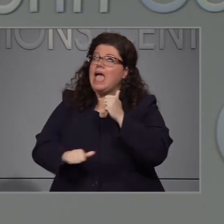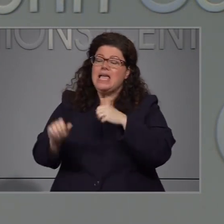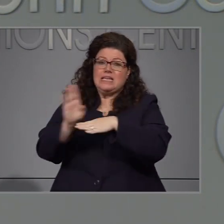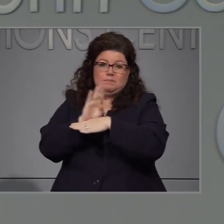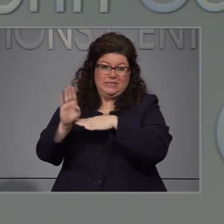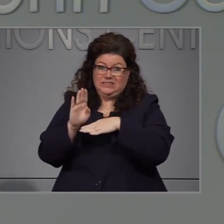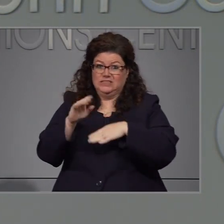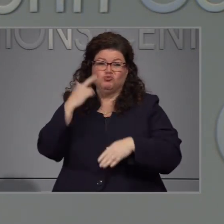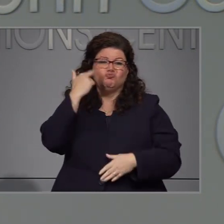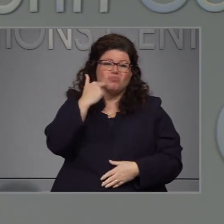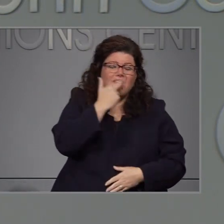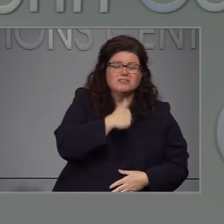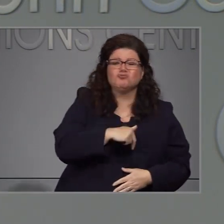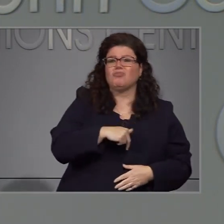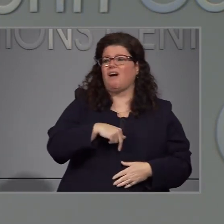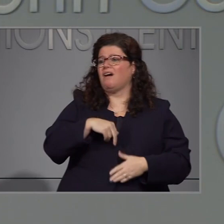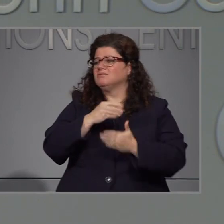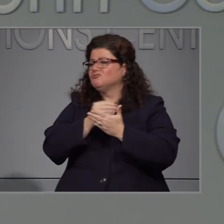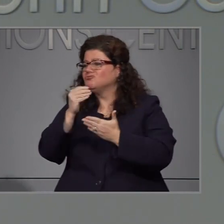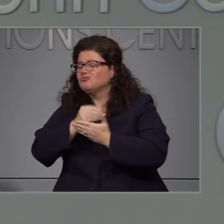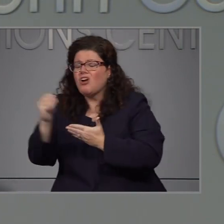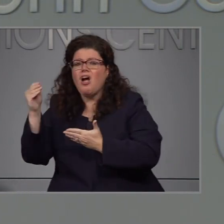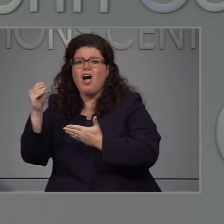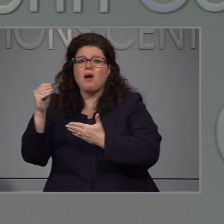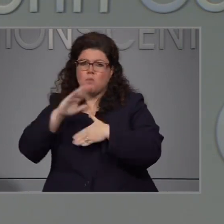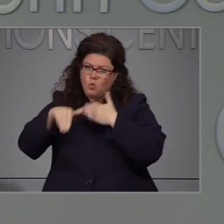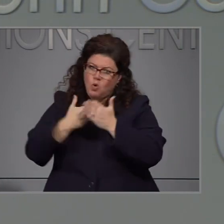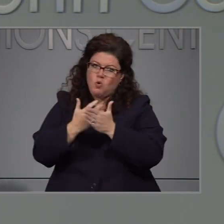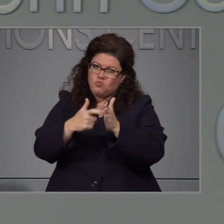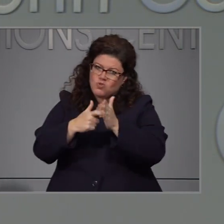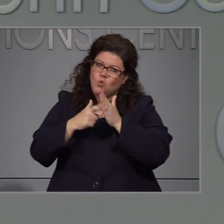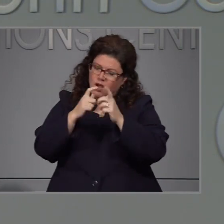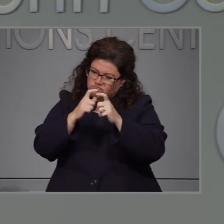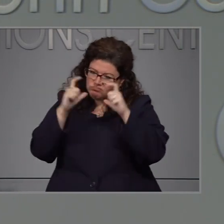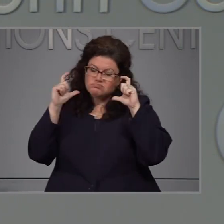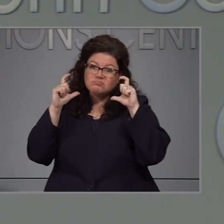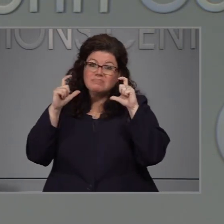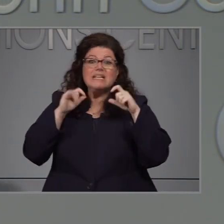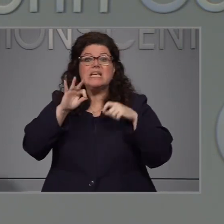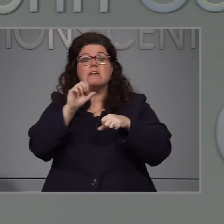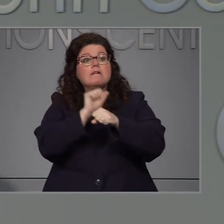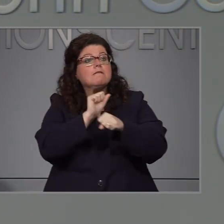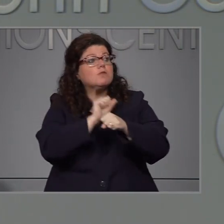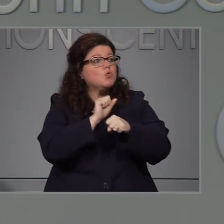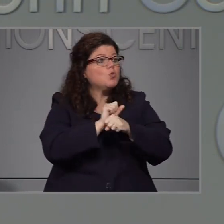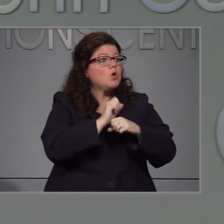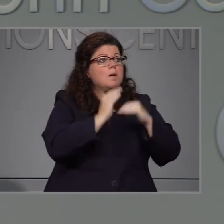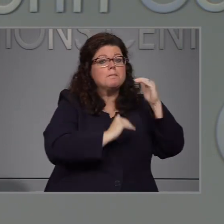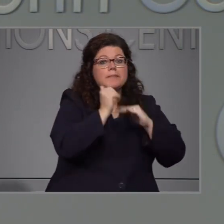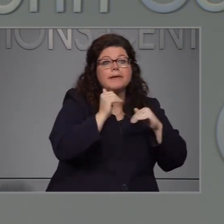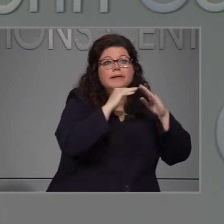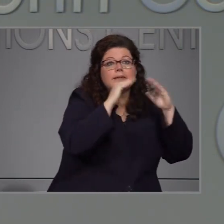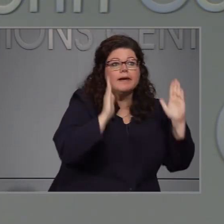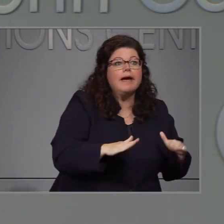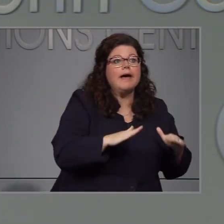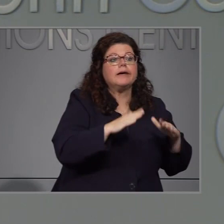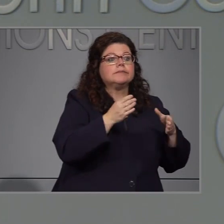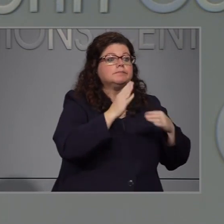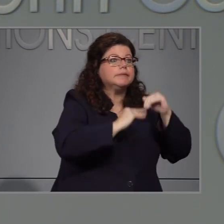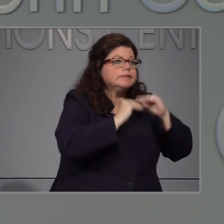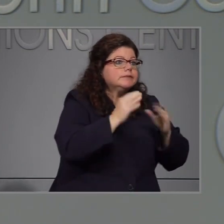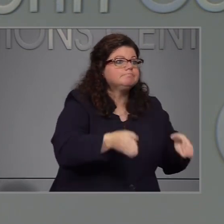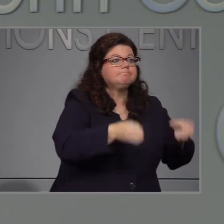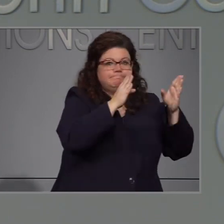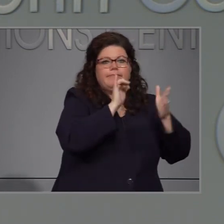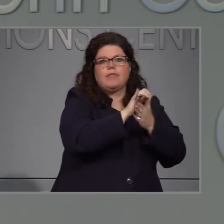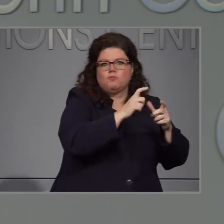los clientes de negocios comerciales y restaurantes lo usen, así como los trabajadores en plantas manufactureras, construcción, procesamiento